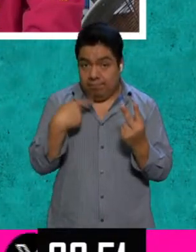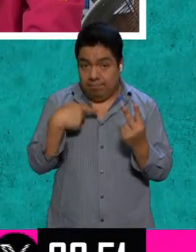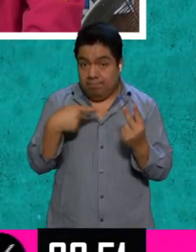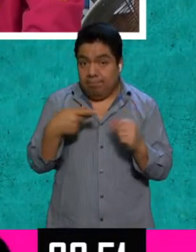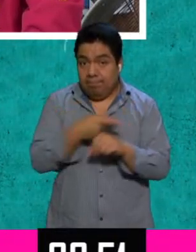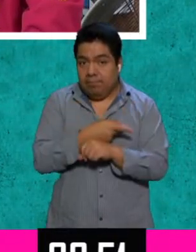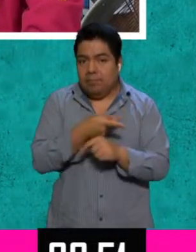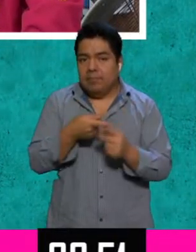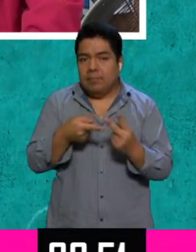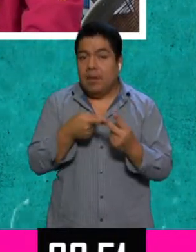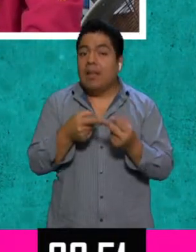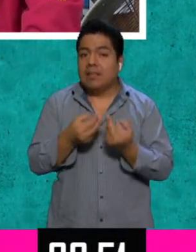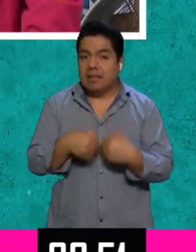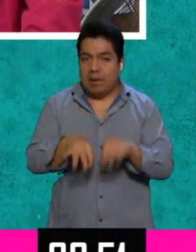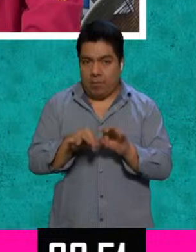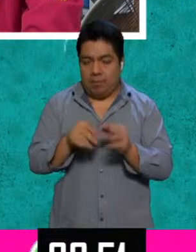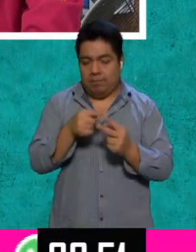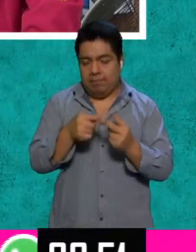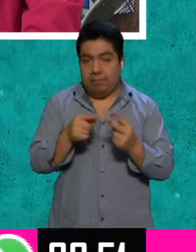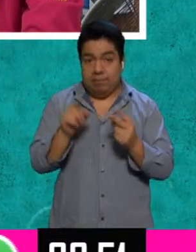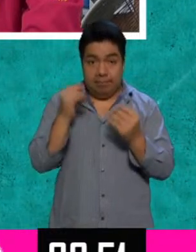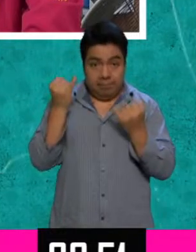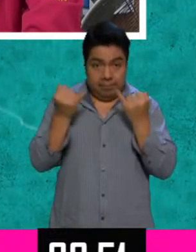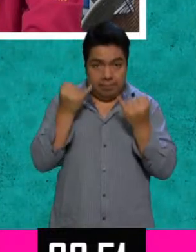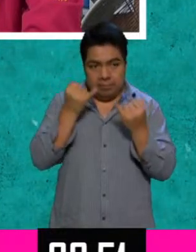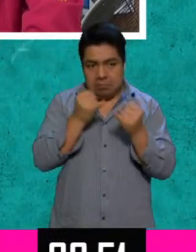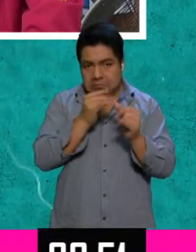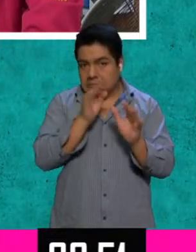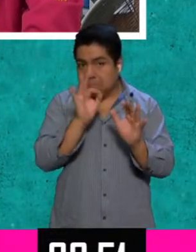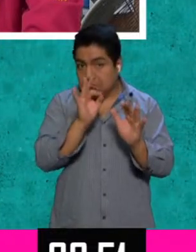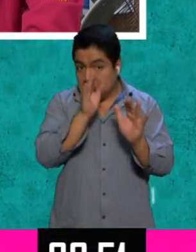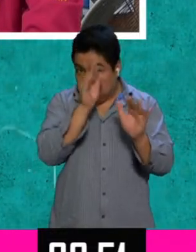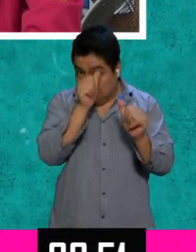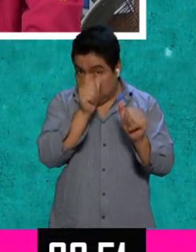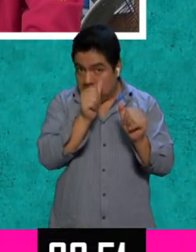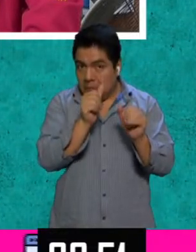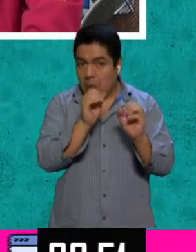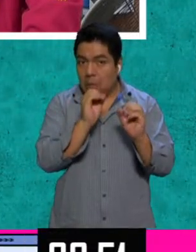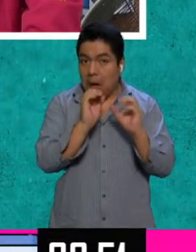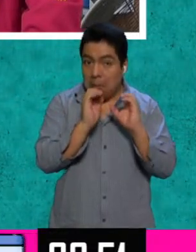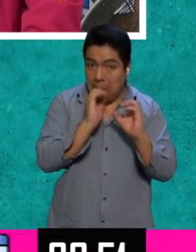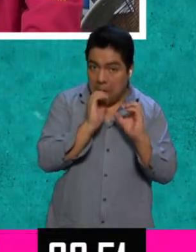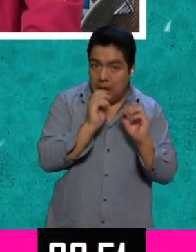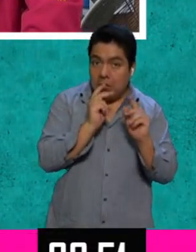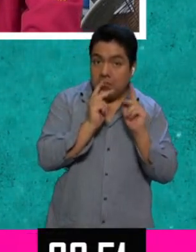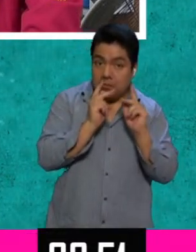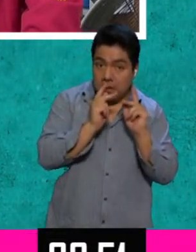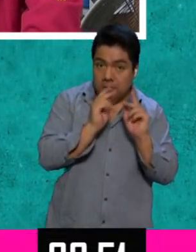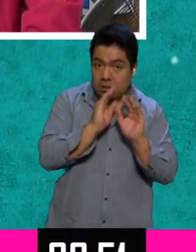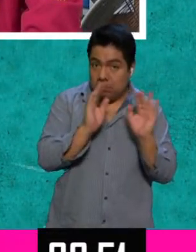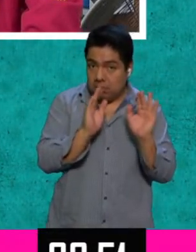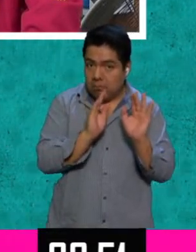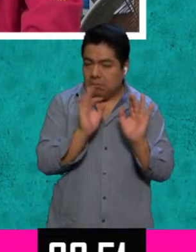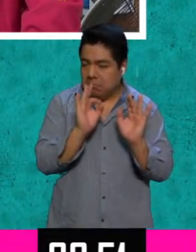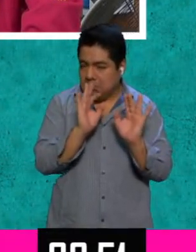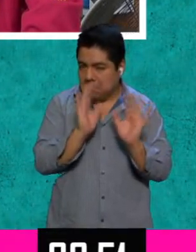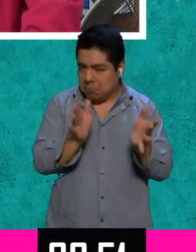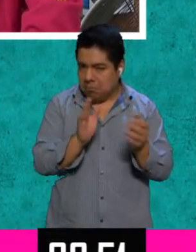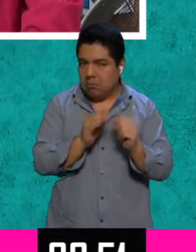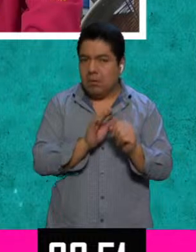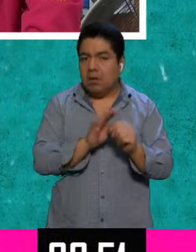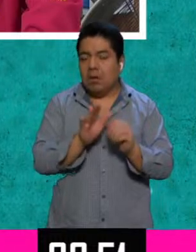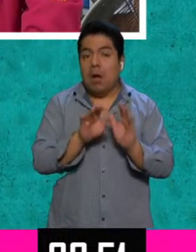términos de lo que pueden llegar a negociar, que incluso ya negociaron con las autoridades norteamericanas. ¿Qué pueden